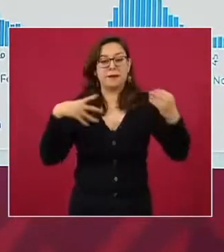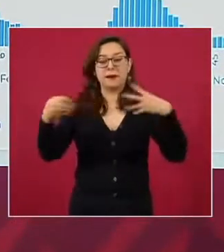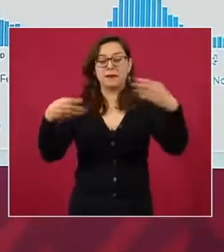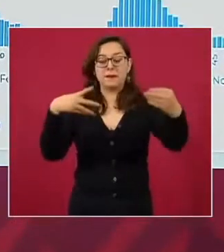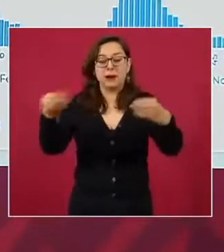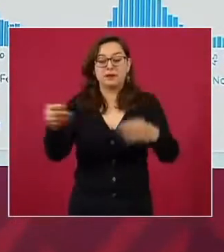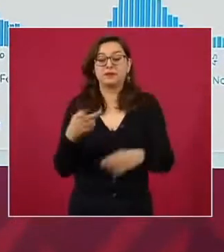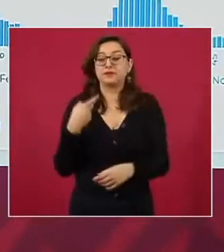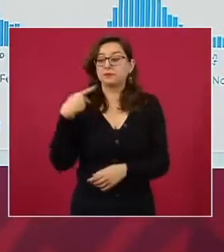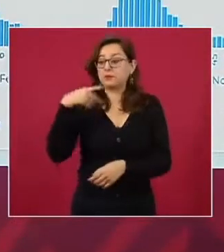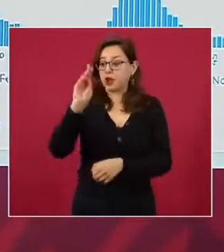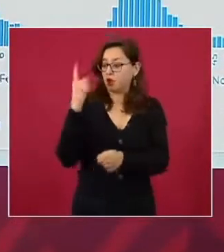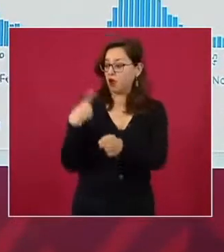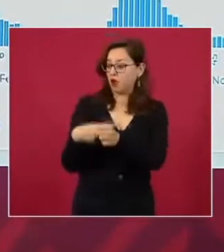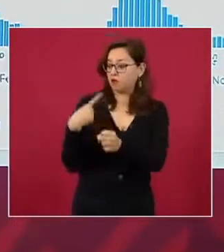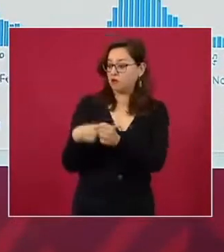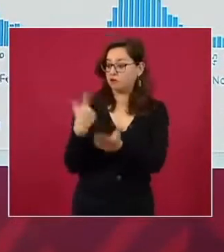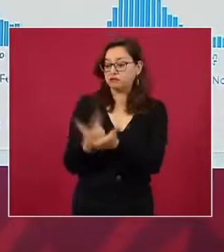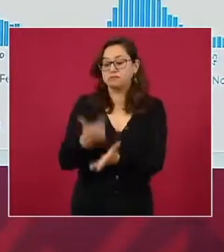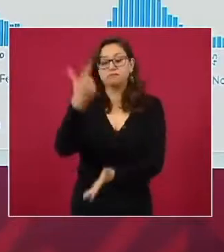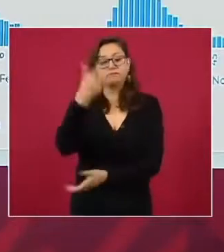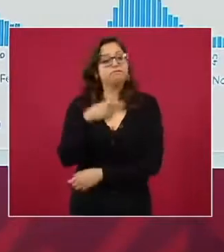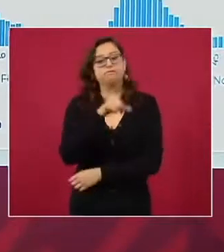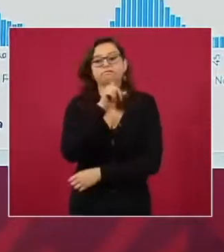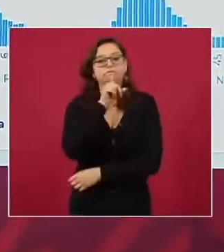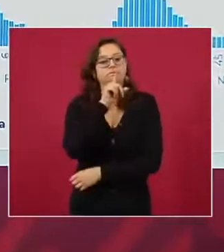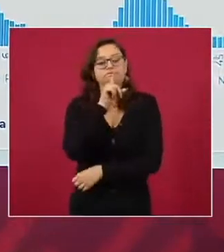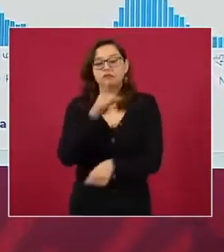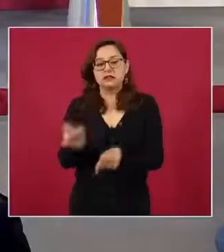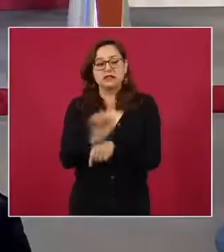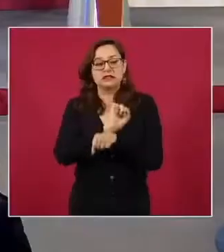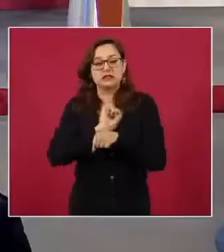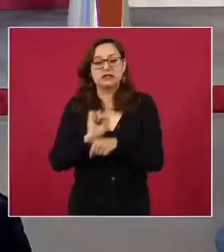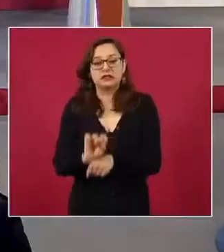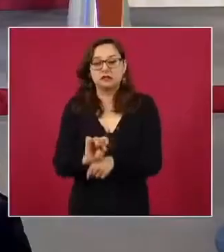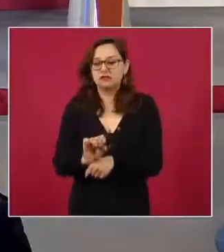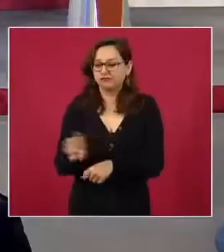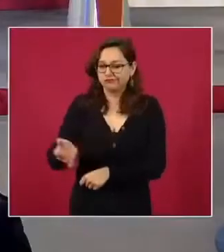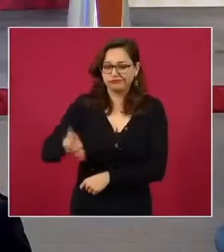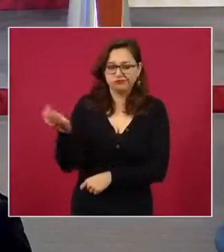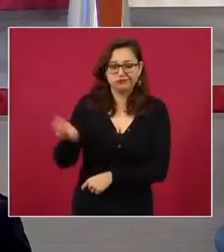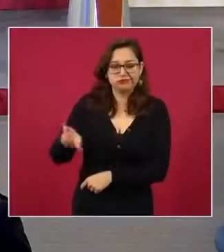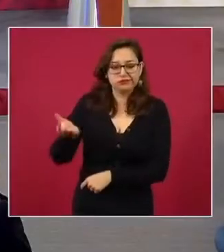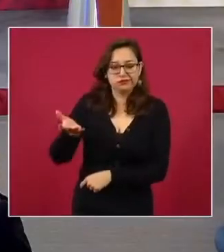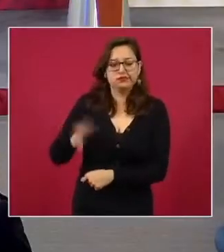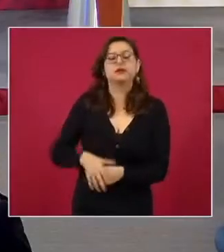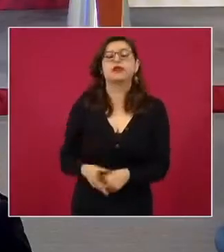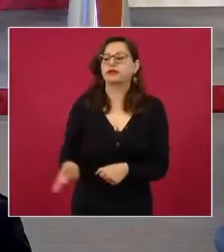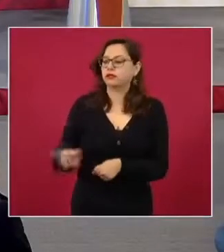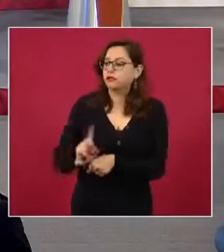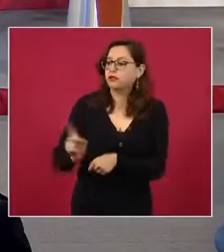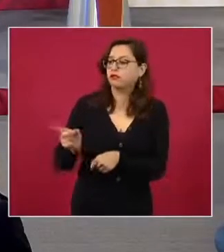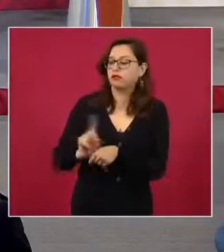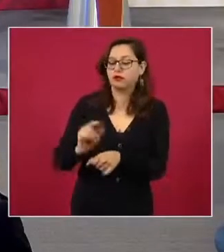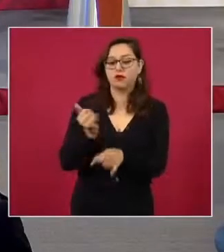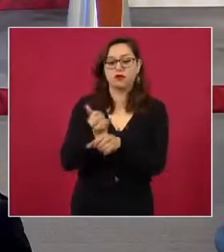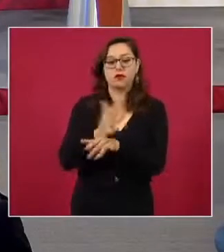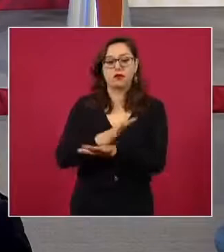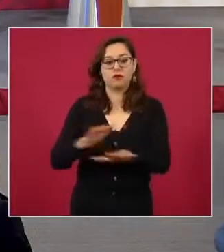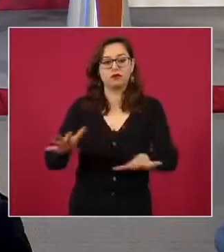términos de enfermedad grave y así se comportó, así lo fuimos anunciando cada uno de los días. La siguiente, por favor.